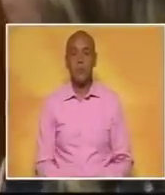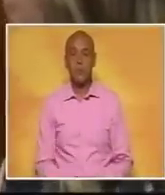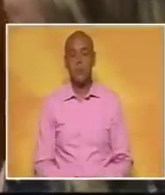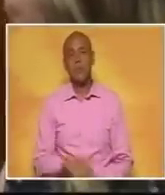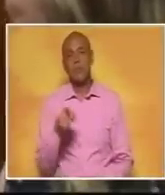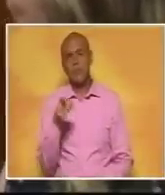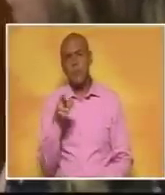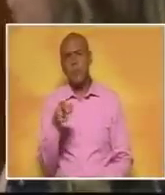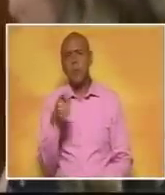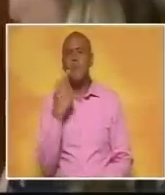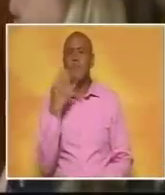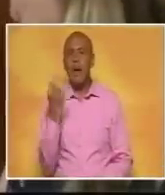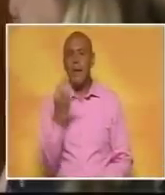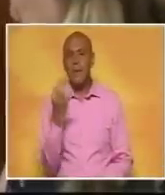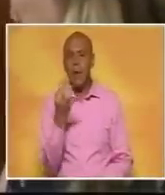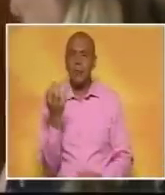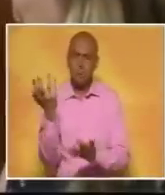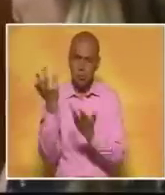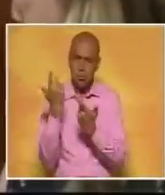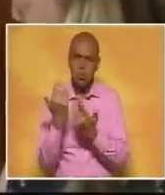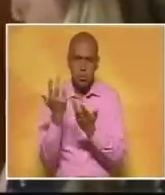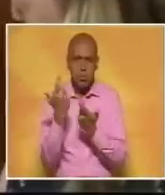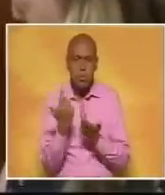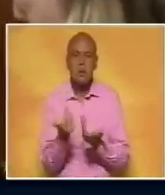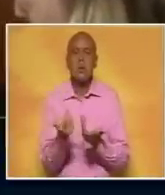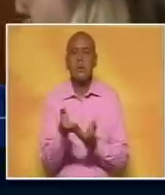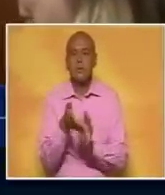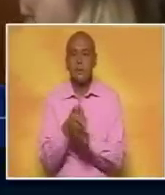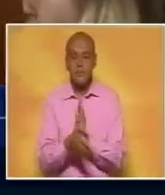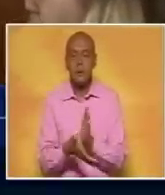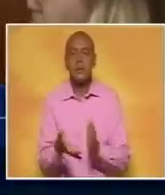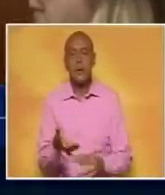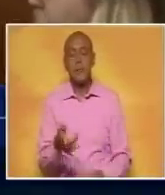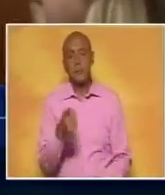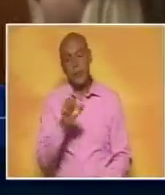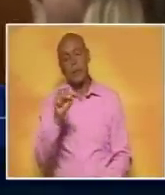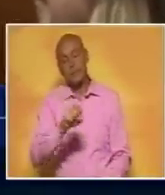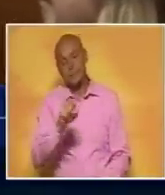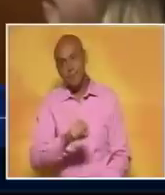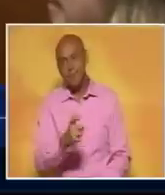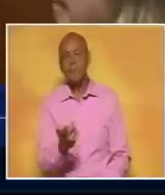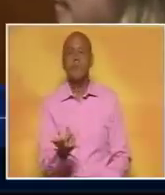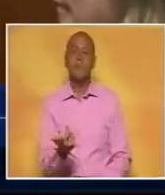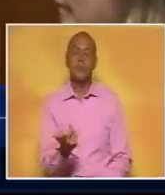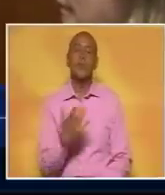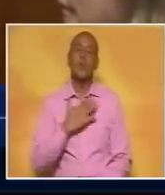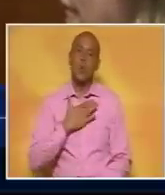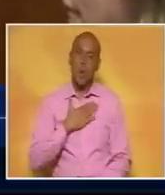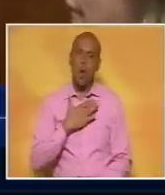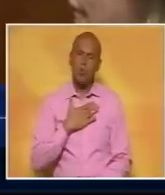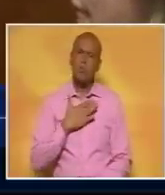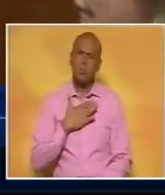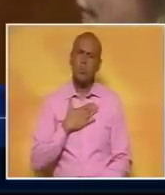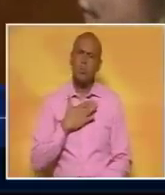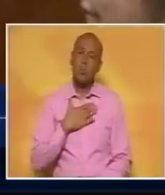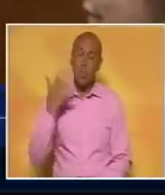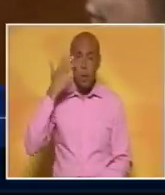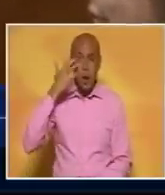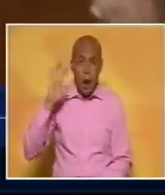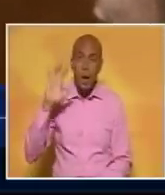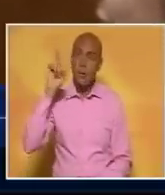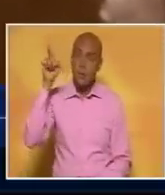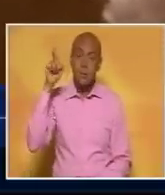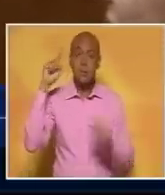magnífica exposición que le llegó al corazón a todos los que lo escuchaban. Sí, porque yo creo que José